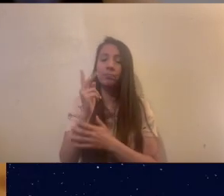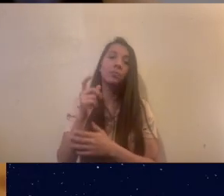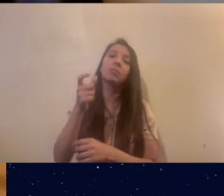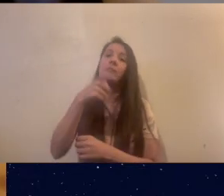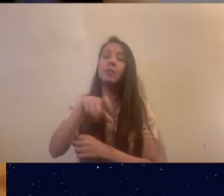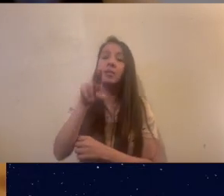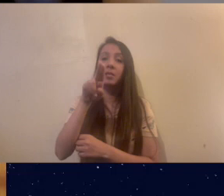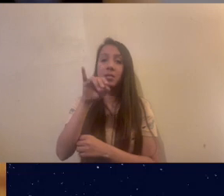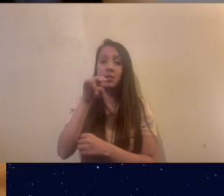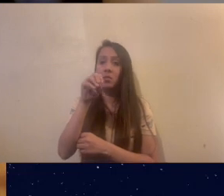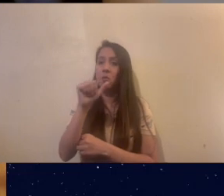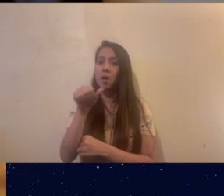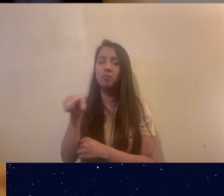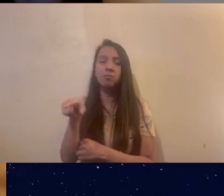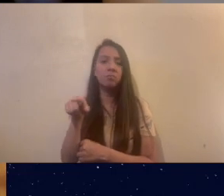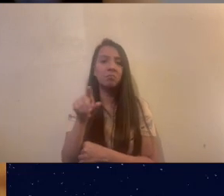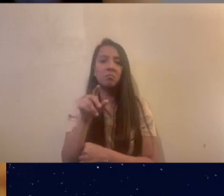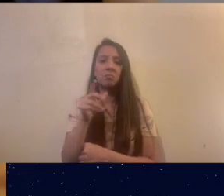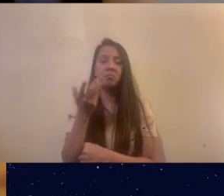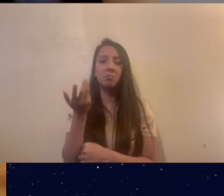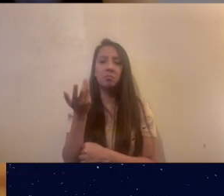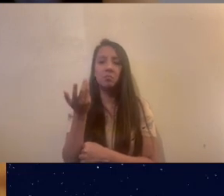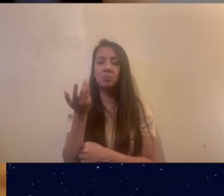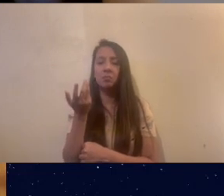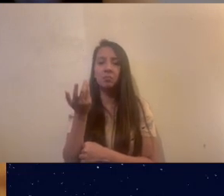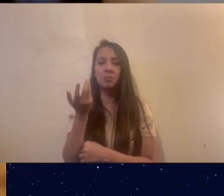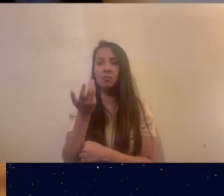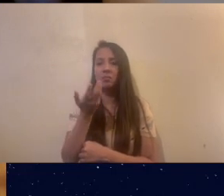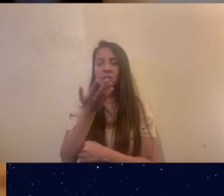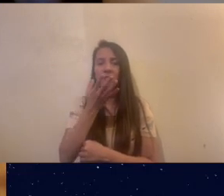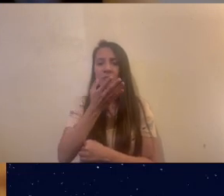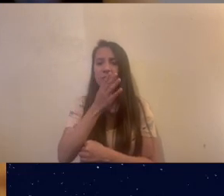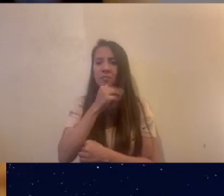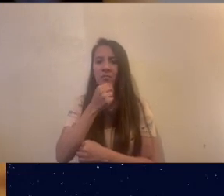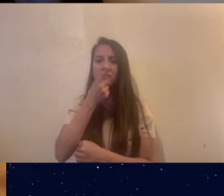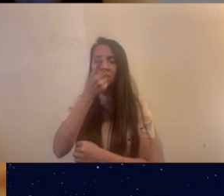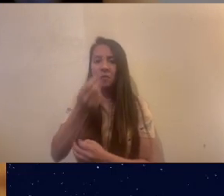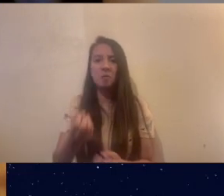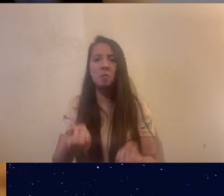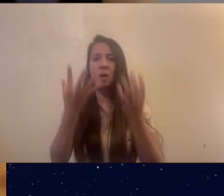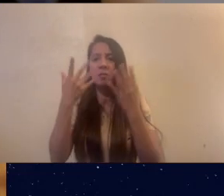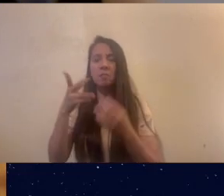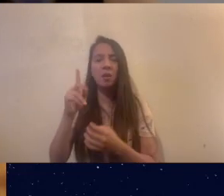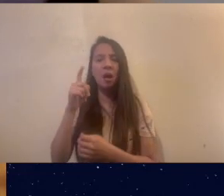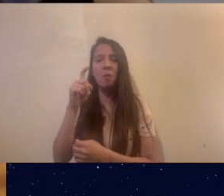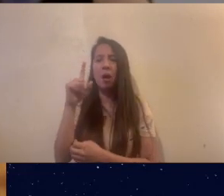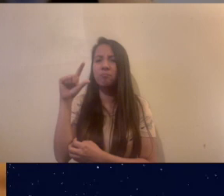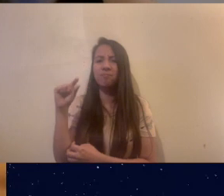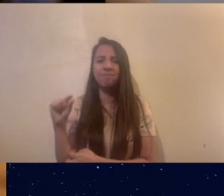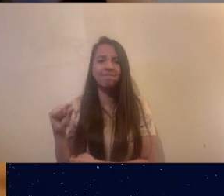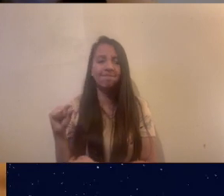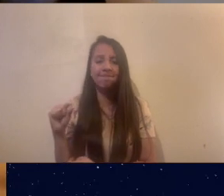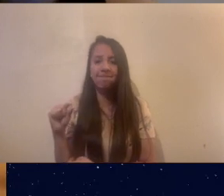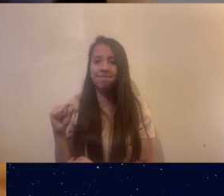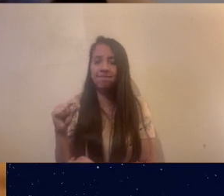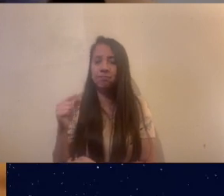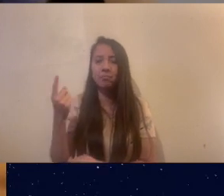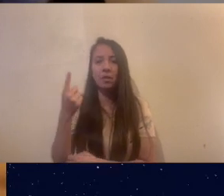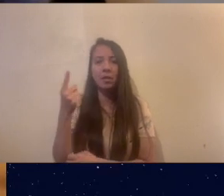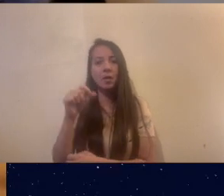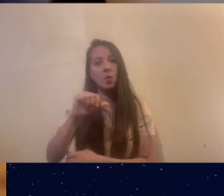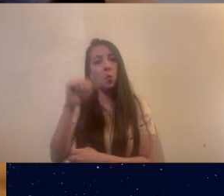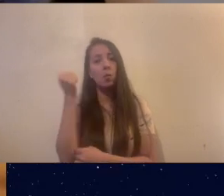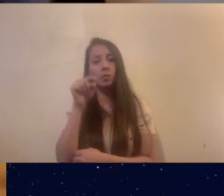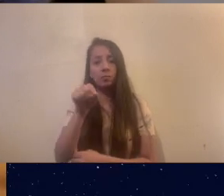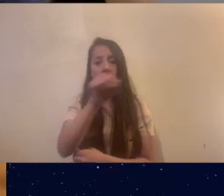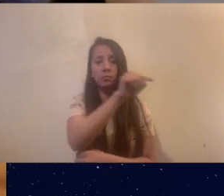cuanto a la quinoa necesita, no podría decir el número, quizás María Inés puede, pero muchísimo menos agua que las plantas que se encuentran en